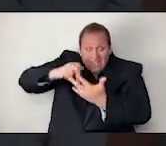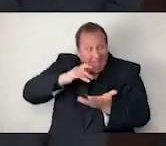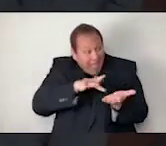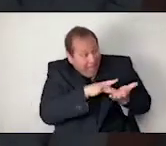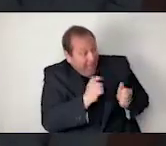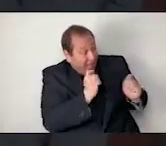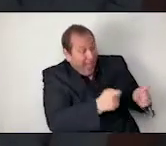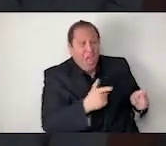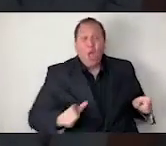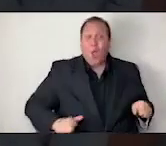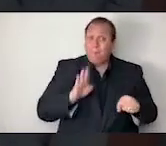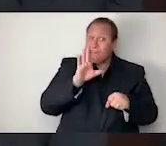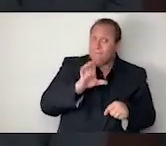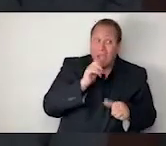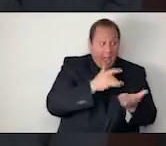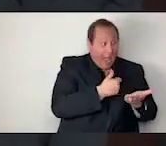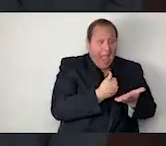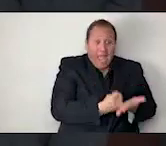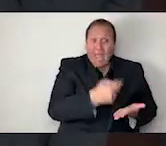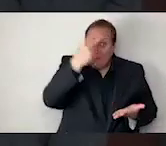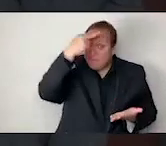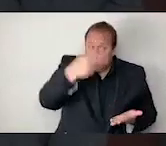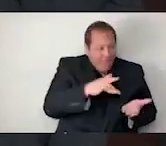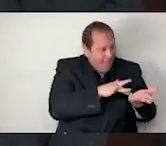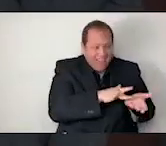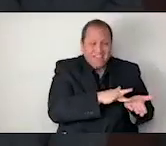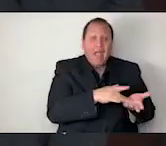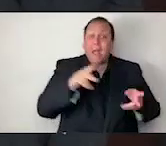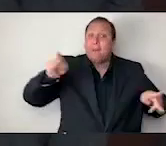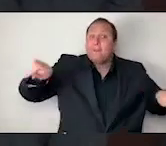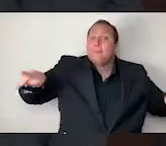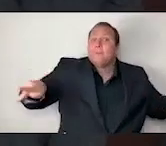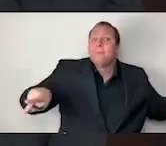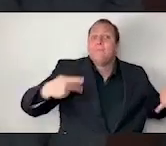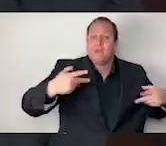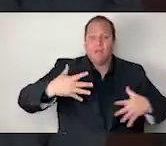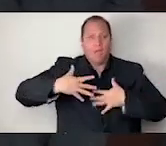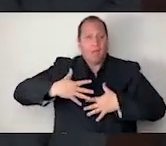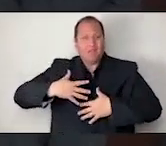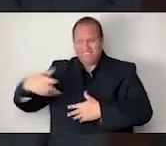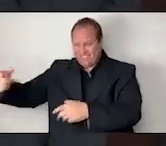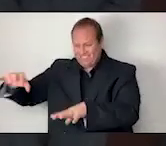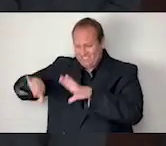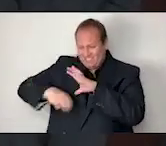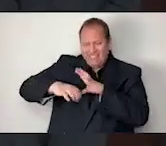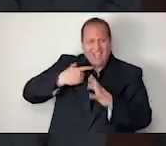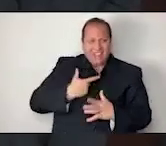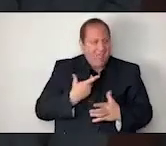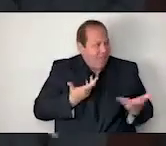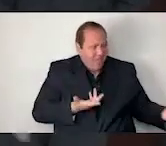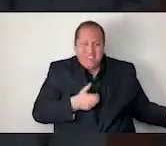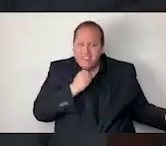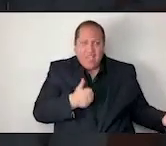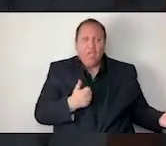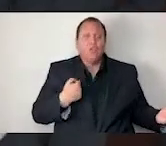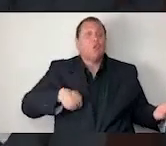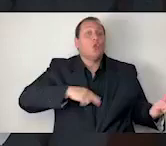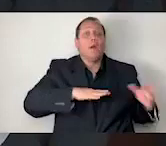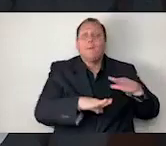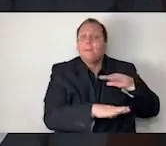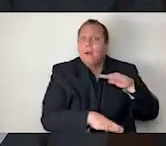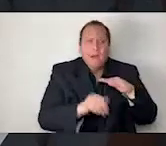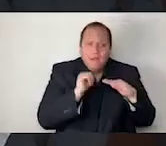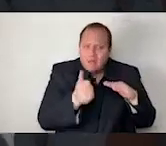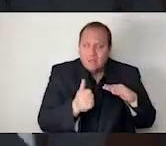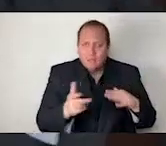bueno el gobierno de mexico y vendernos ventiladores porque es lo que necesitamos nosotros no podemos considerarnos esenciales pegaron el